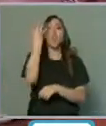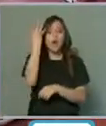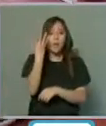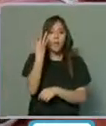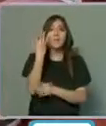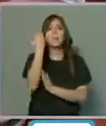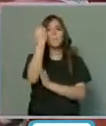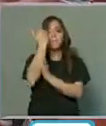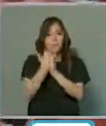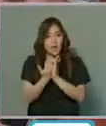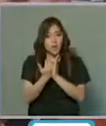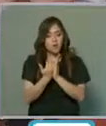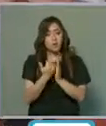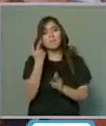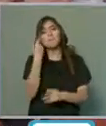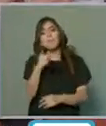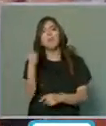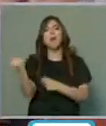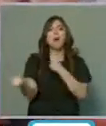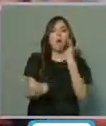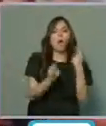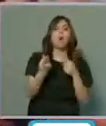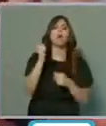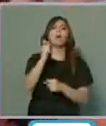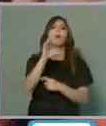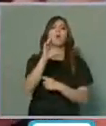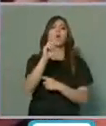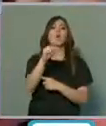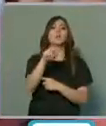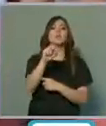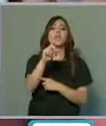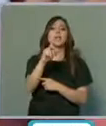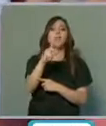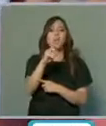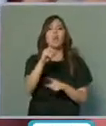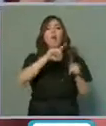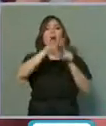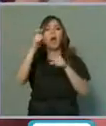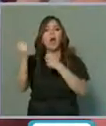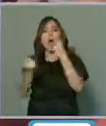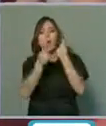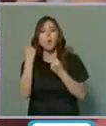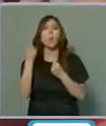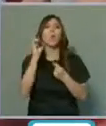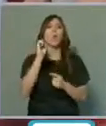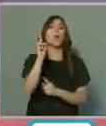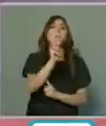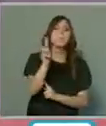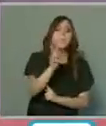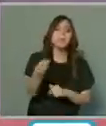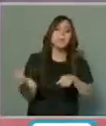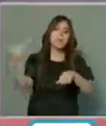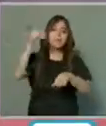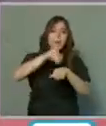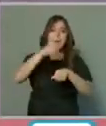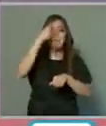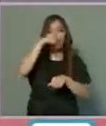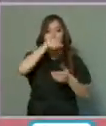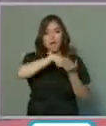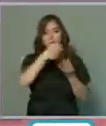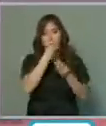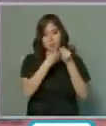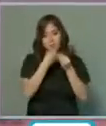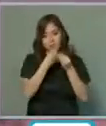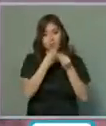son los cantidad, colorantes. que normalmente es el conservador, una cosa así, o alguna Ok. vitamina que esté añadida. Adicional. Entonces,